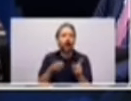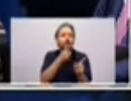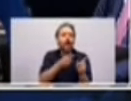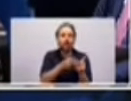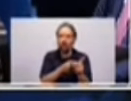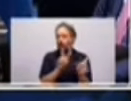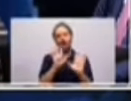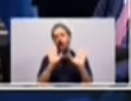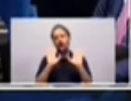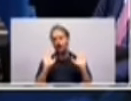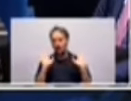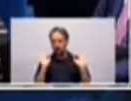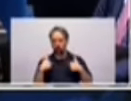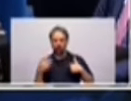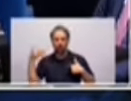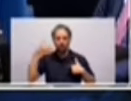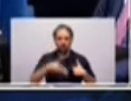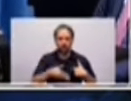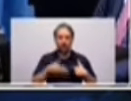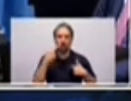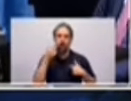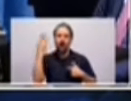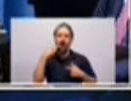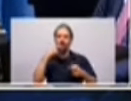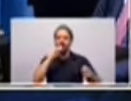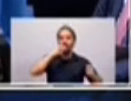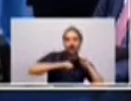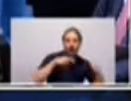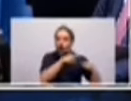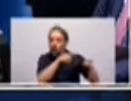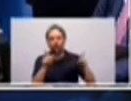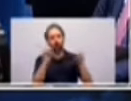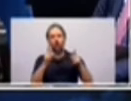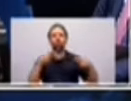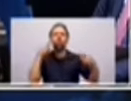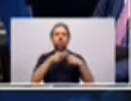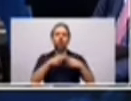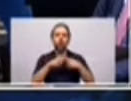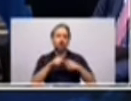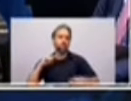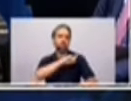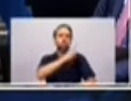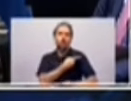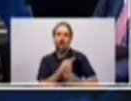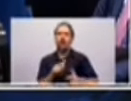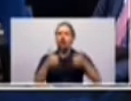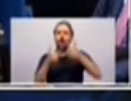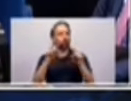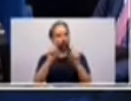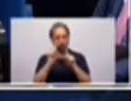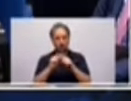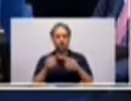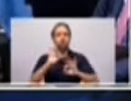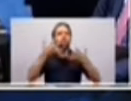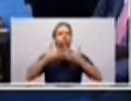de representatividad, hoy, hasta hoy, la Unión Cívica Radical está con un pie más en pos de ser oficialismo